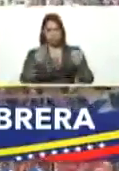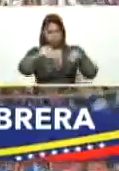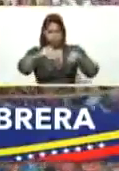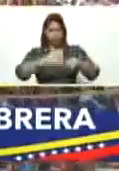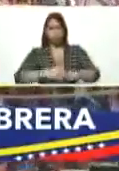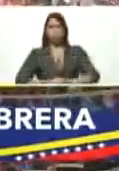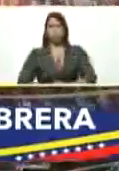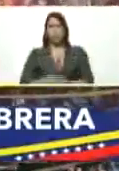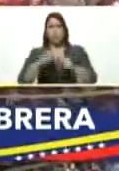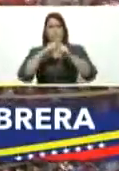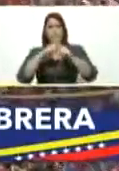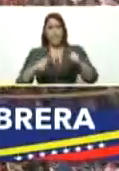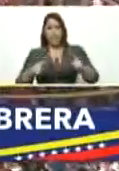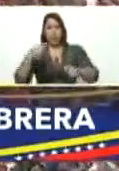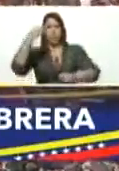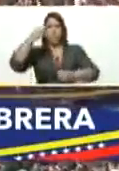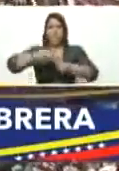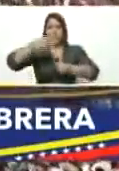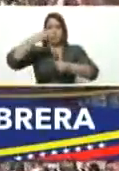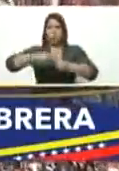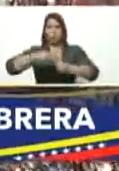medio petro